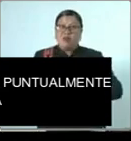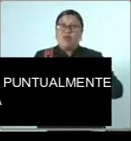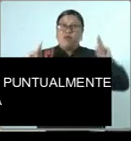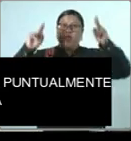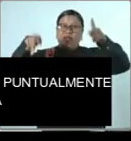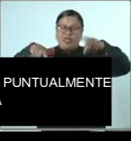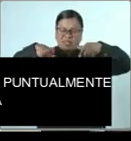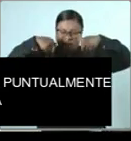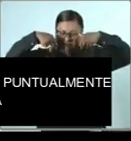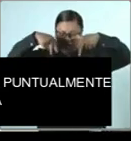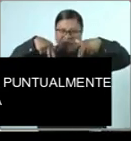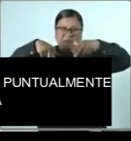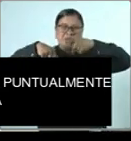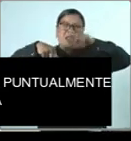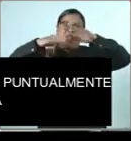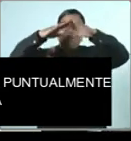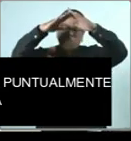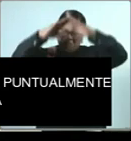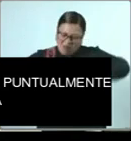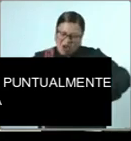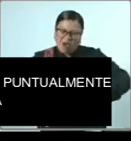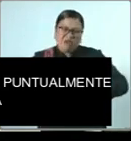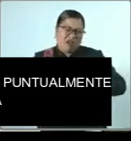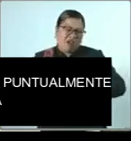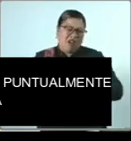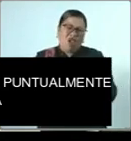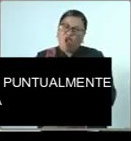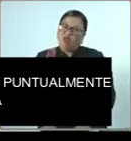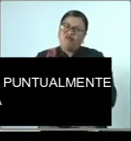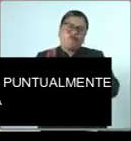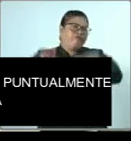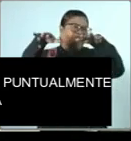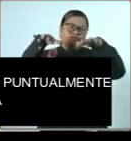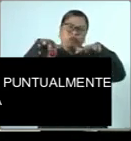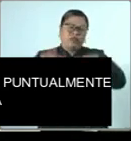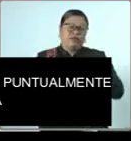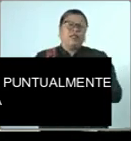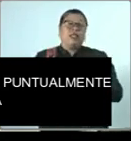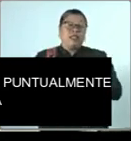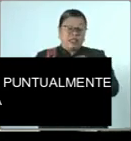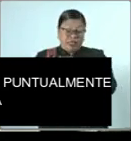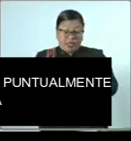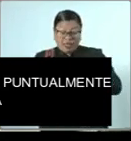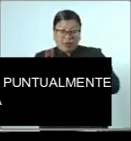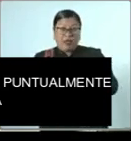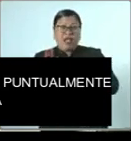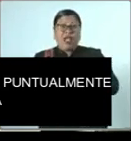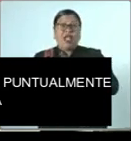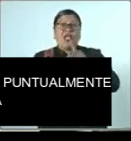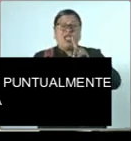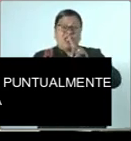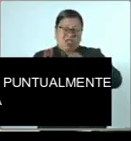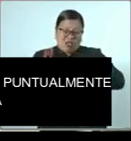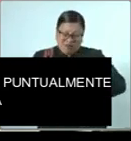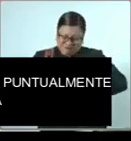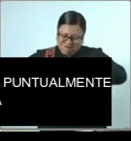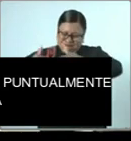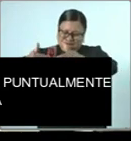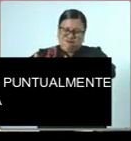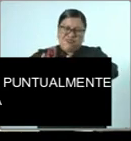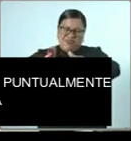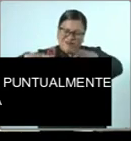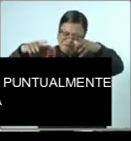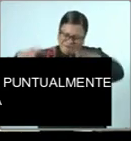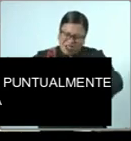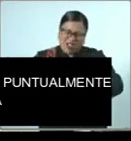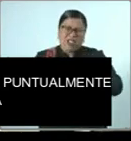colapsó por la creciente del río. Tenemos en el Istmo de Tehuantepec reportado un socavón en Santa María Chimalapa, en la